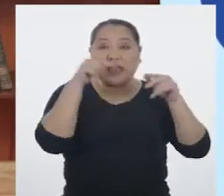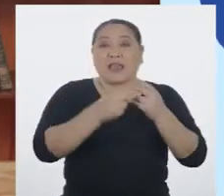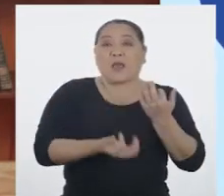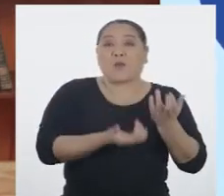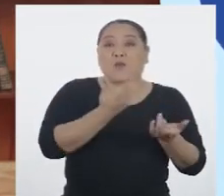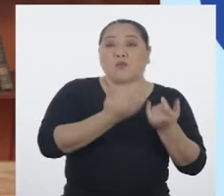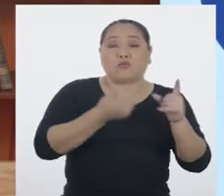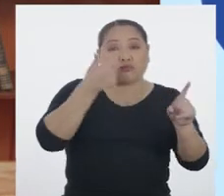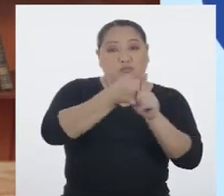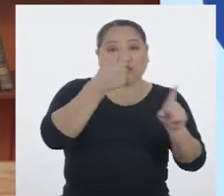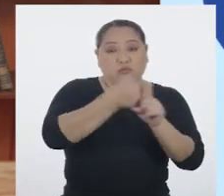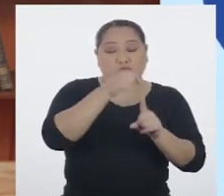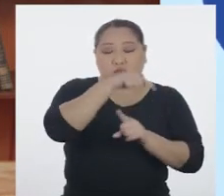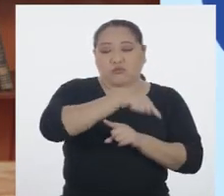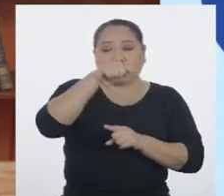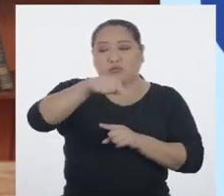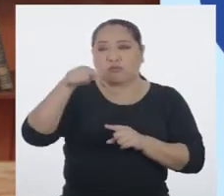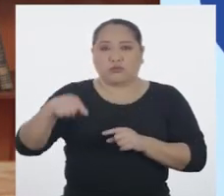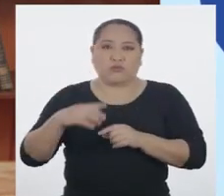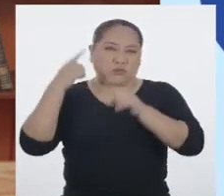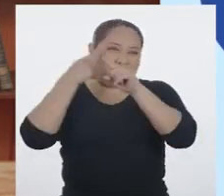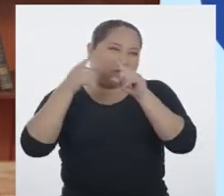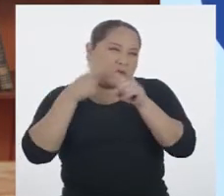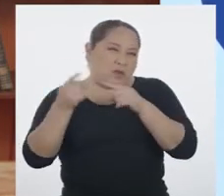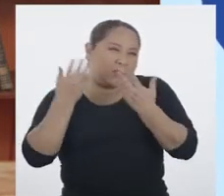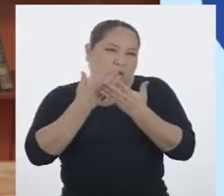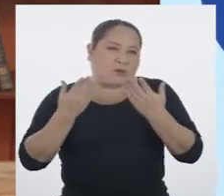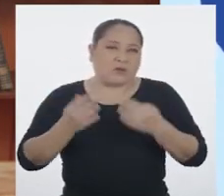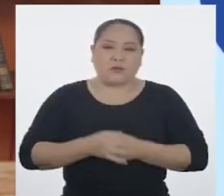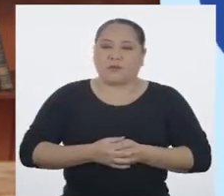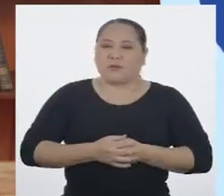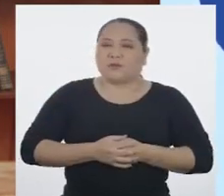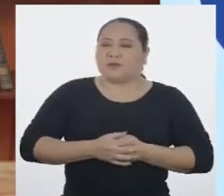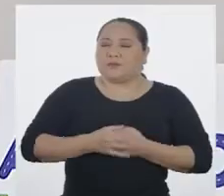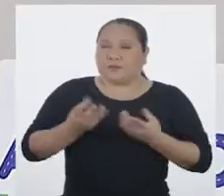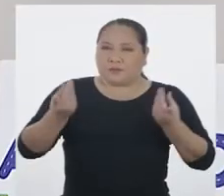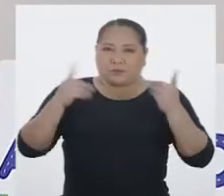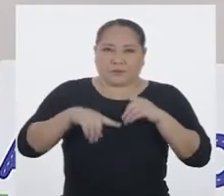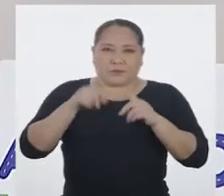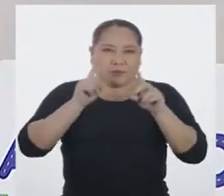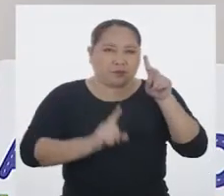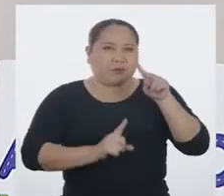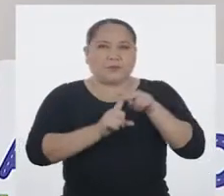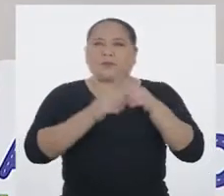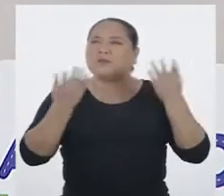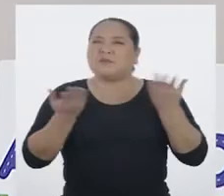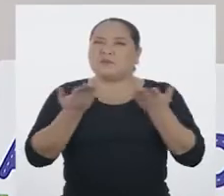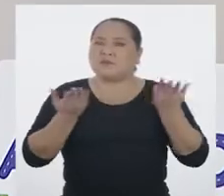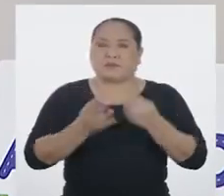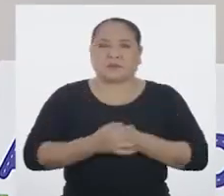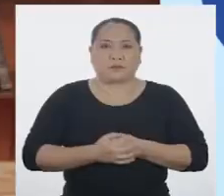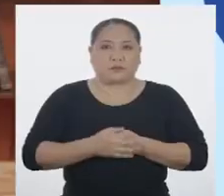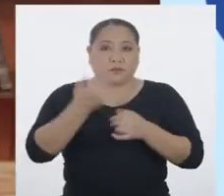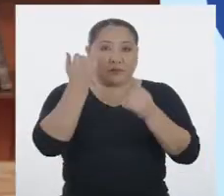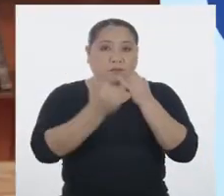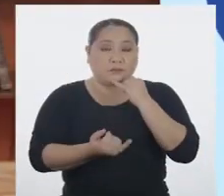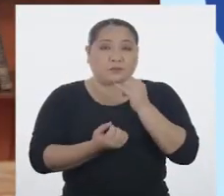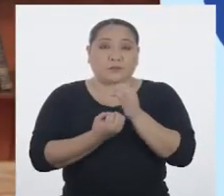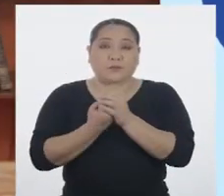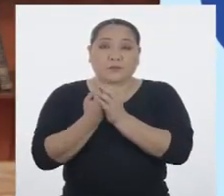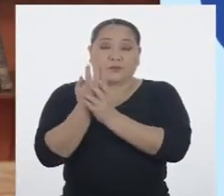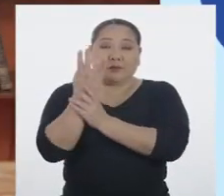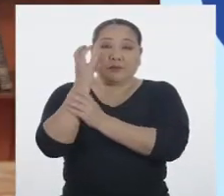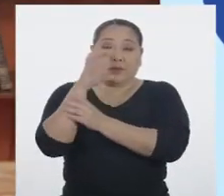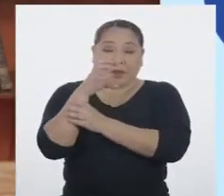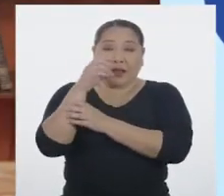variado, la vegetación propia de cada zona, entre otros factores. ¿Cuándo suelen ocurrir y dónde? A finales